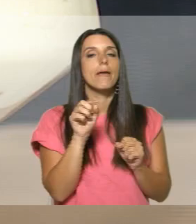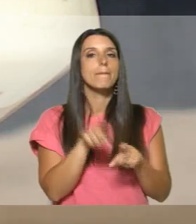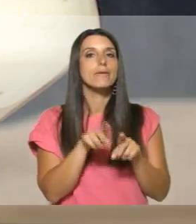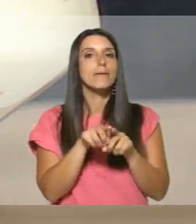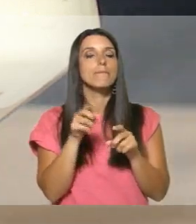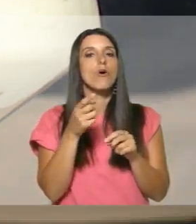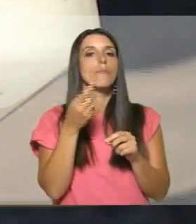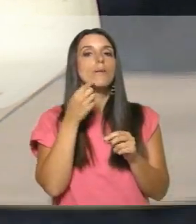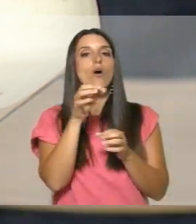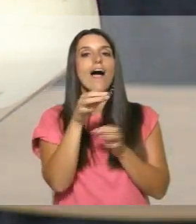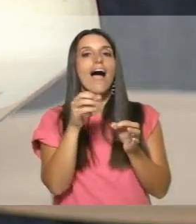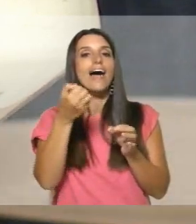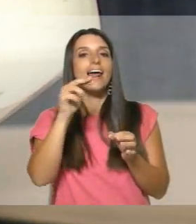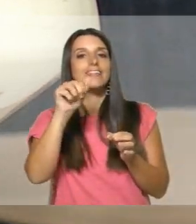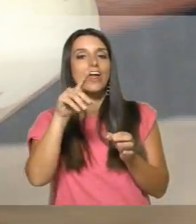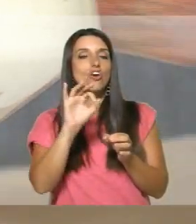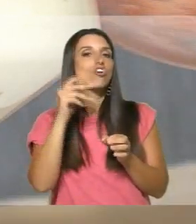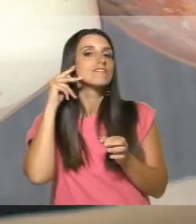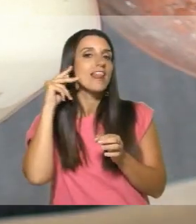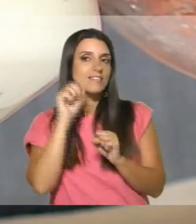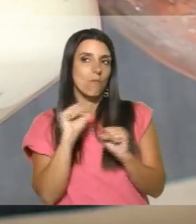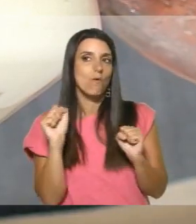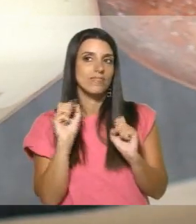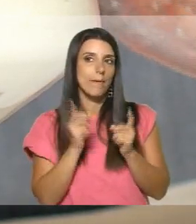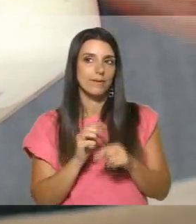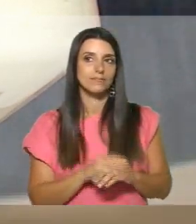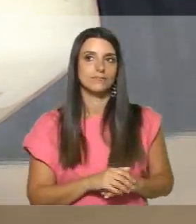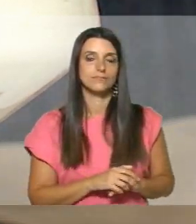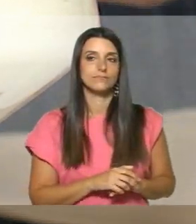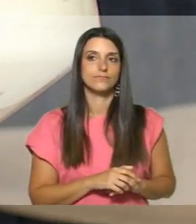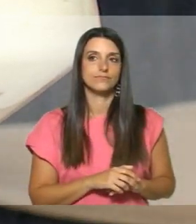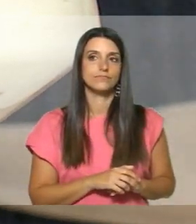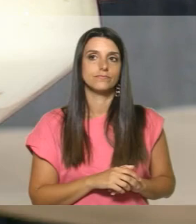unos arándanos, unas cerezas. Ahí vamos.